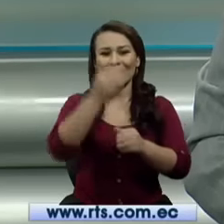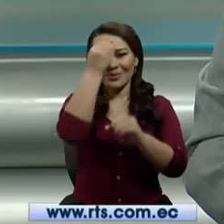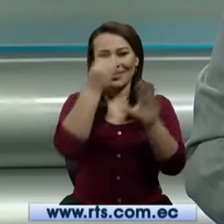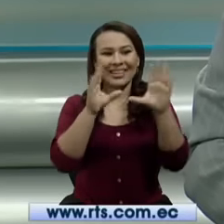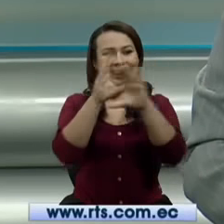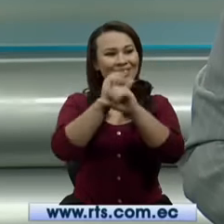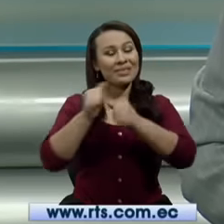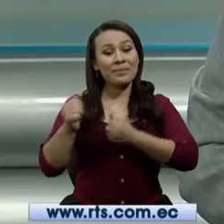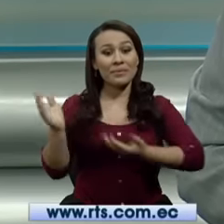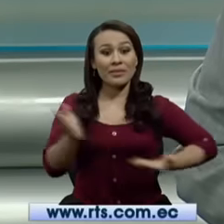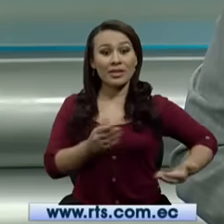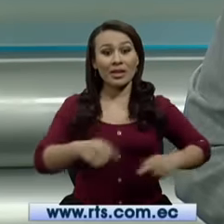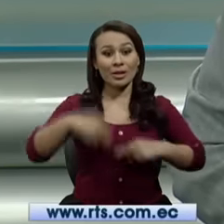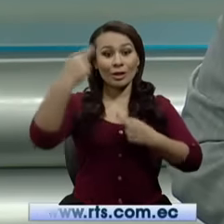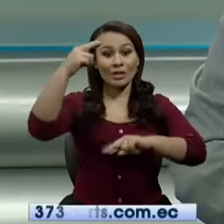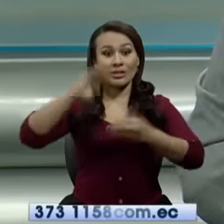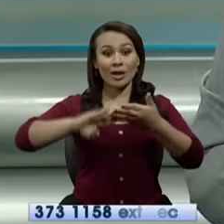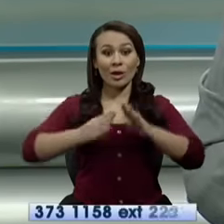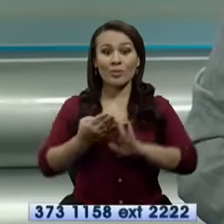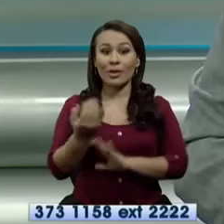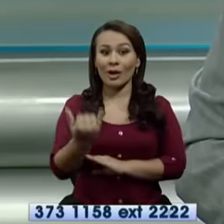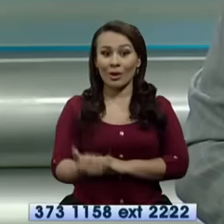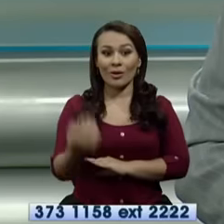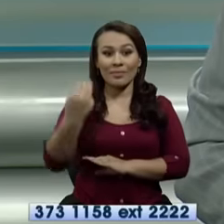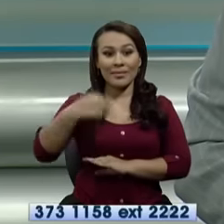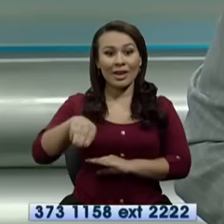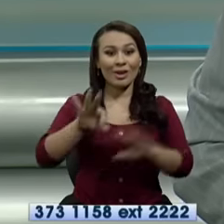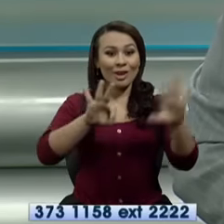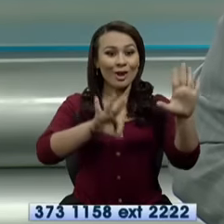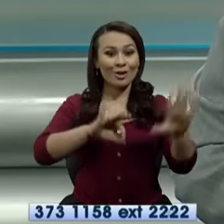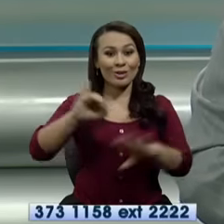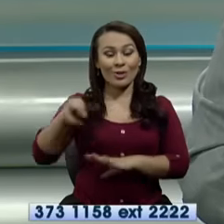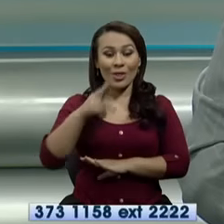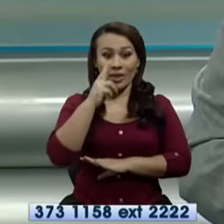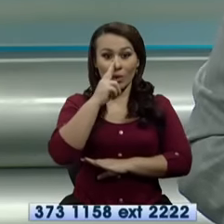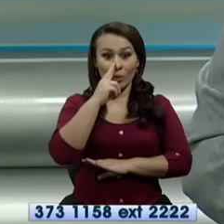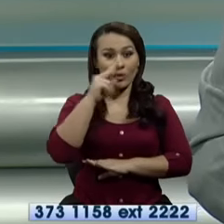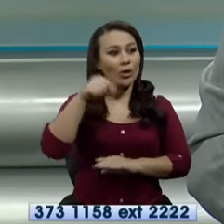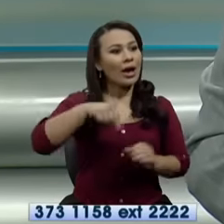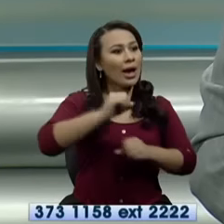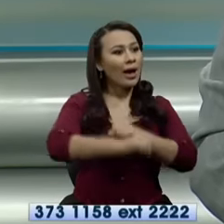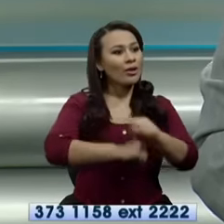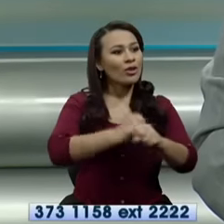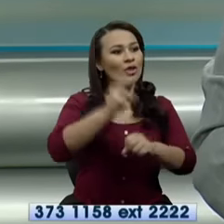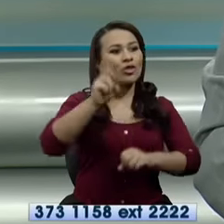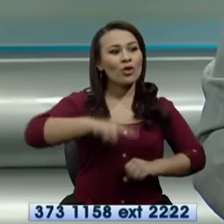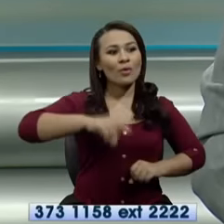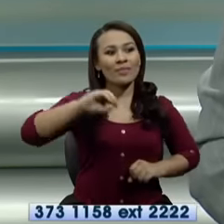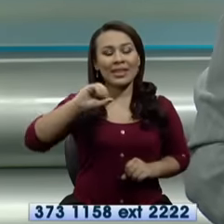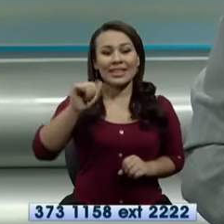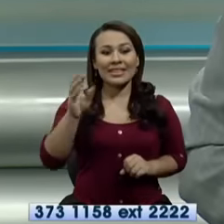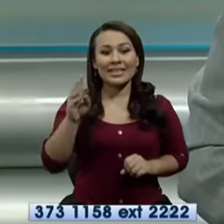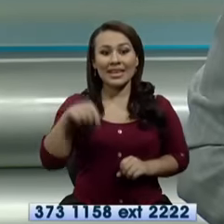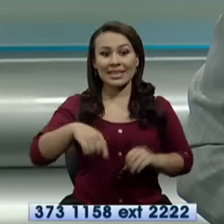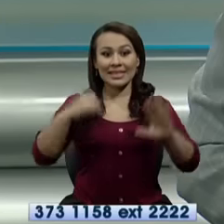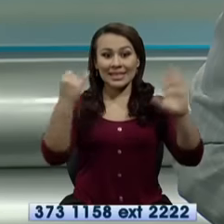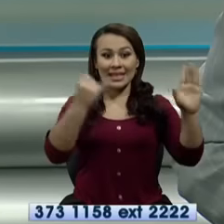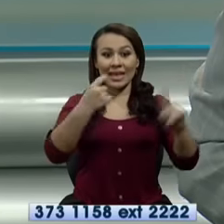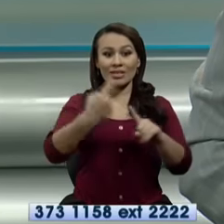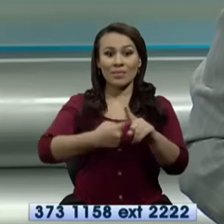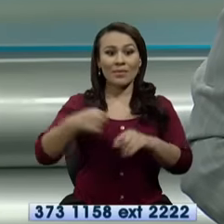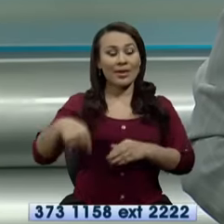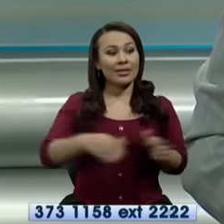bienvenid a la no en la comunidad a esta hora del día miércoles 8 de junio del 2016 sexto mes del año ya por el día